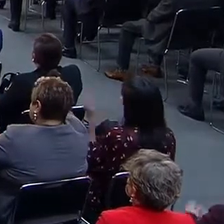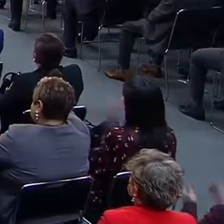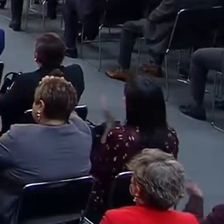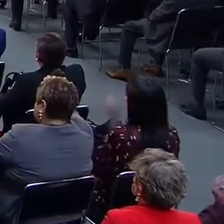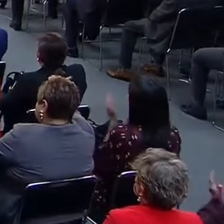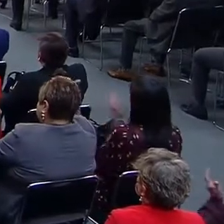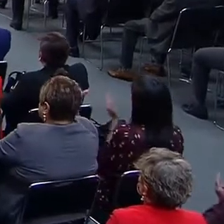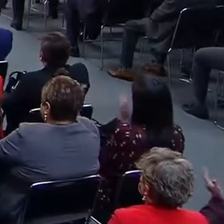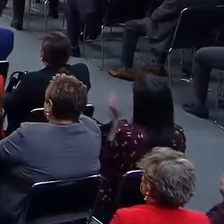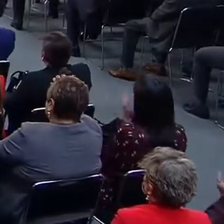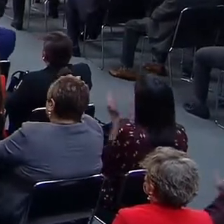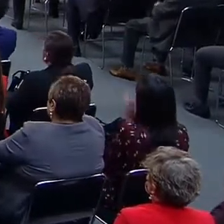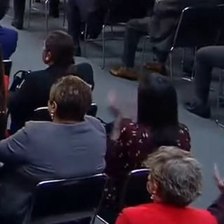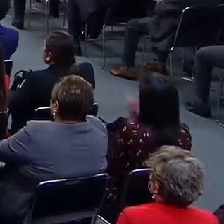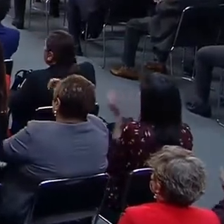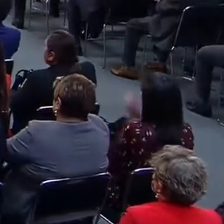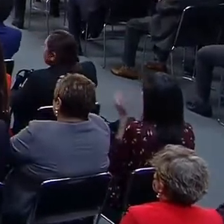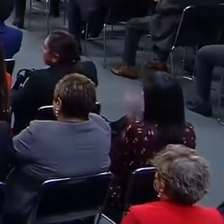presidente